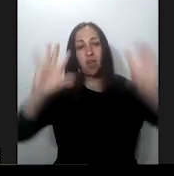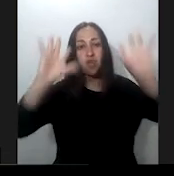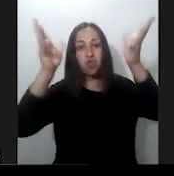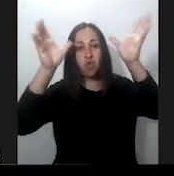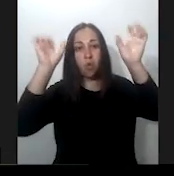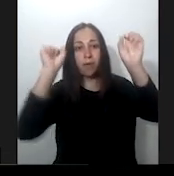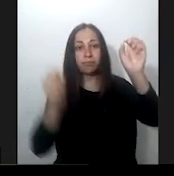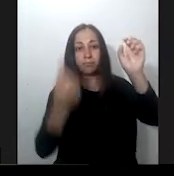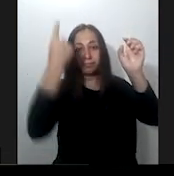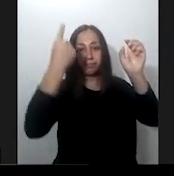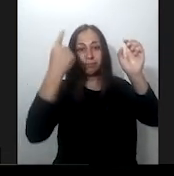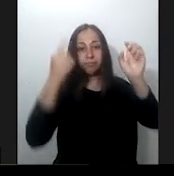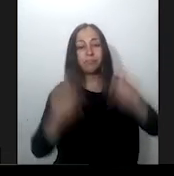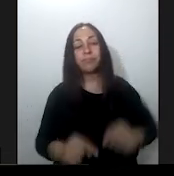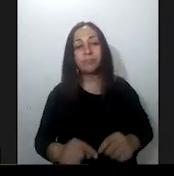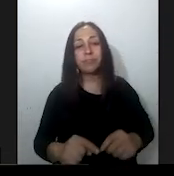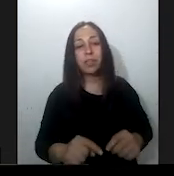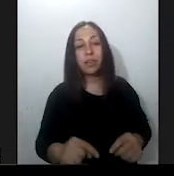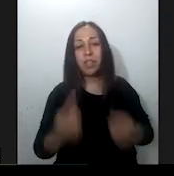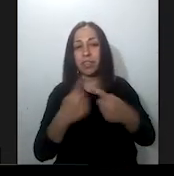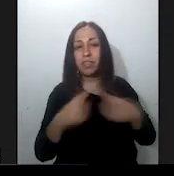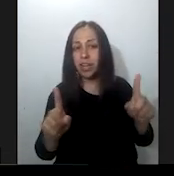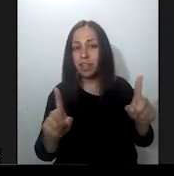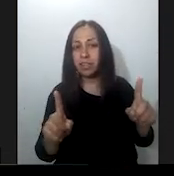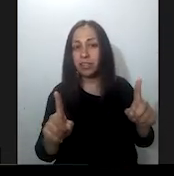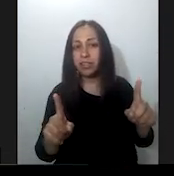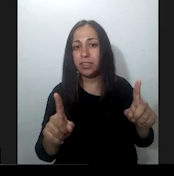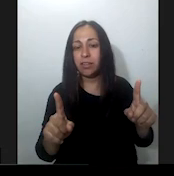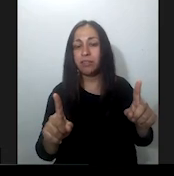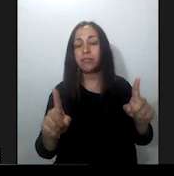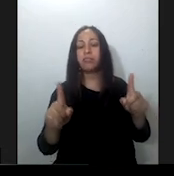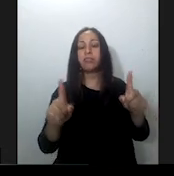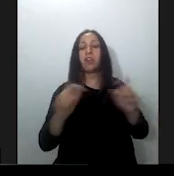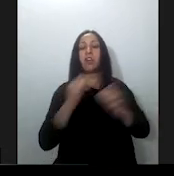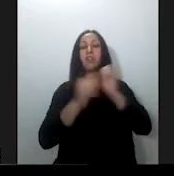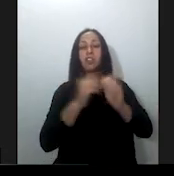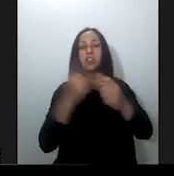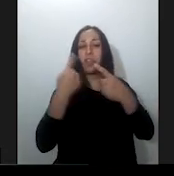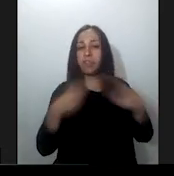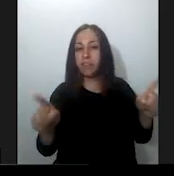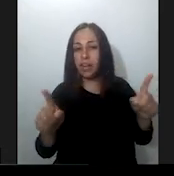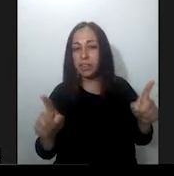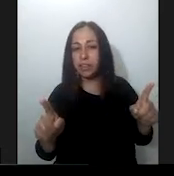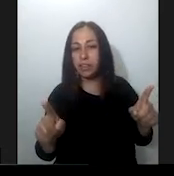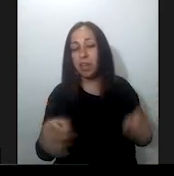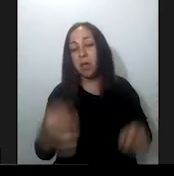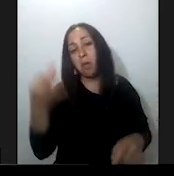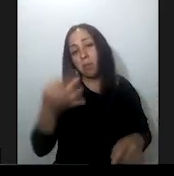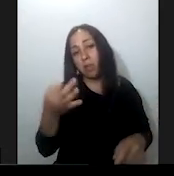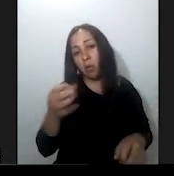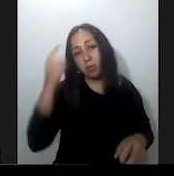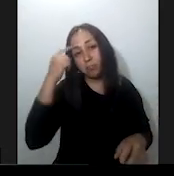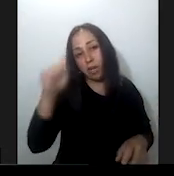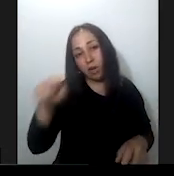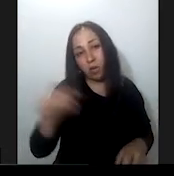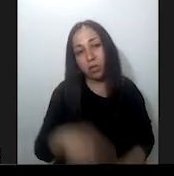es como un Excel, pero en la nube, no es tan parecido tampoco, ¿sí? Tiene diferencias. Algunas funciones no se llaman